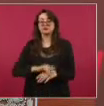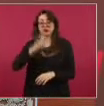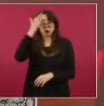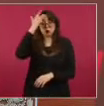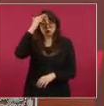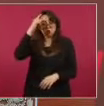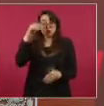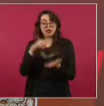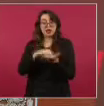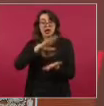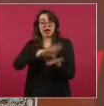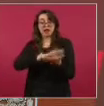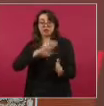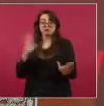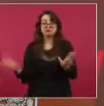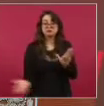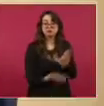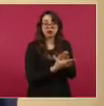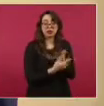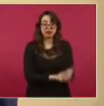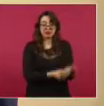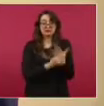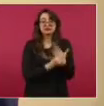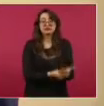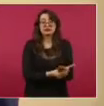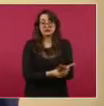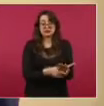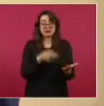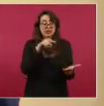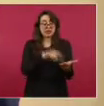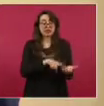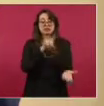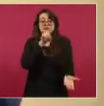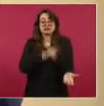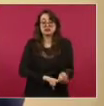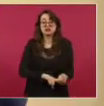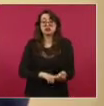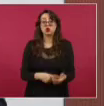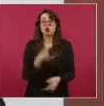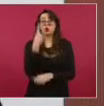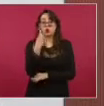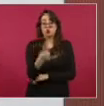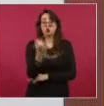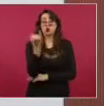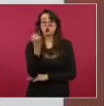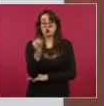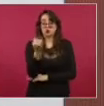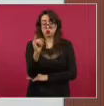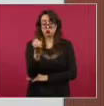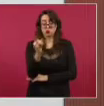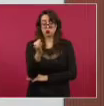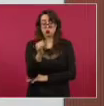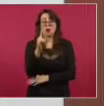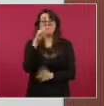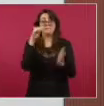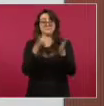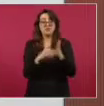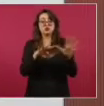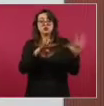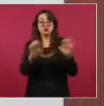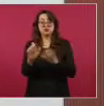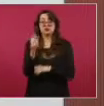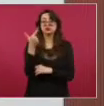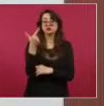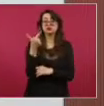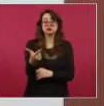Porfirio Díaz hay un reporte en el cual le informan que el 1 de junio de